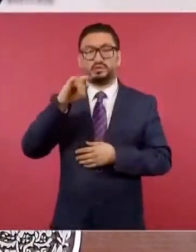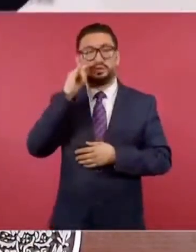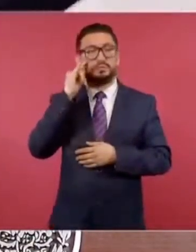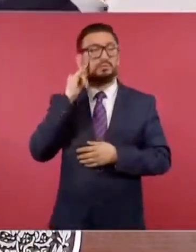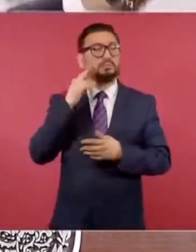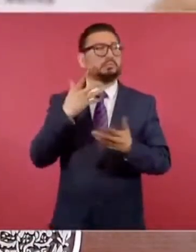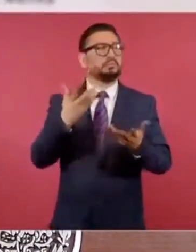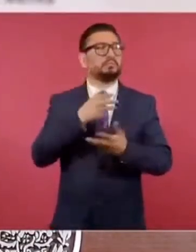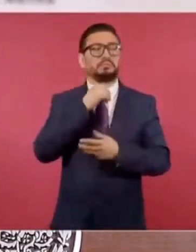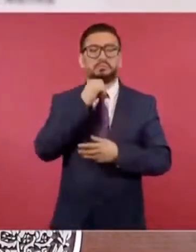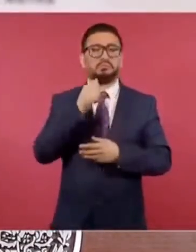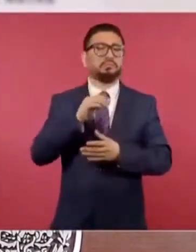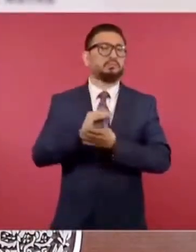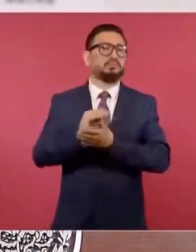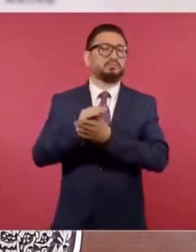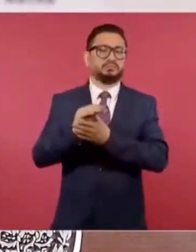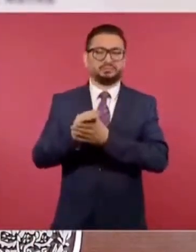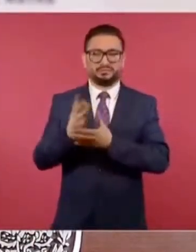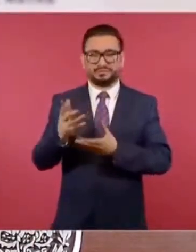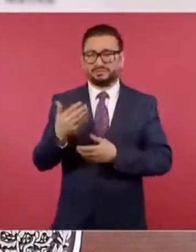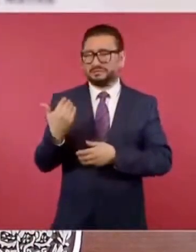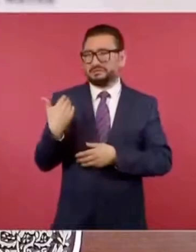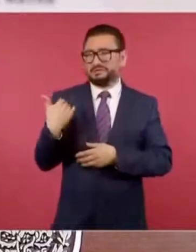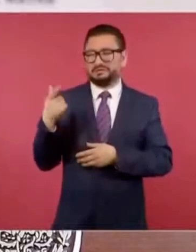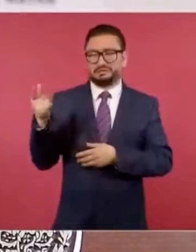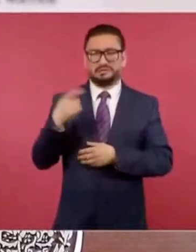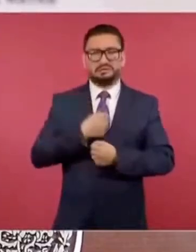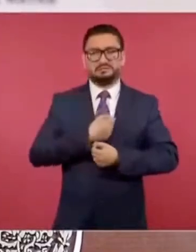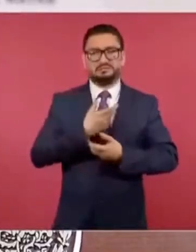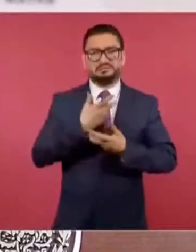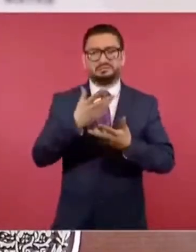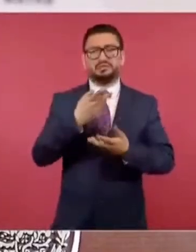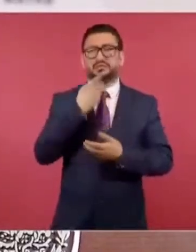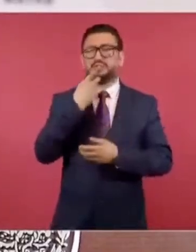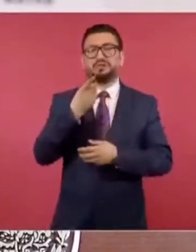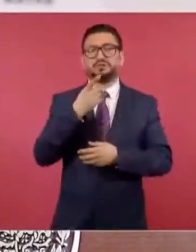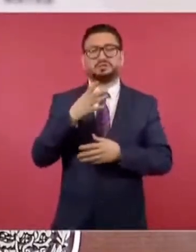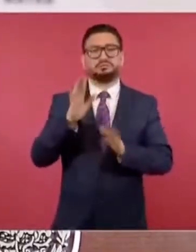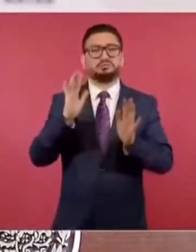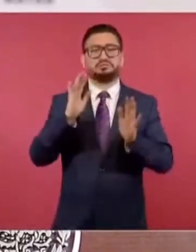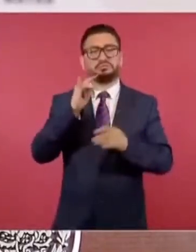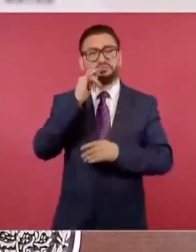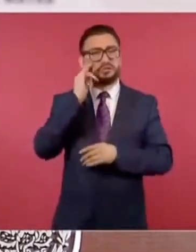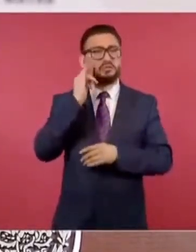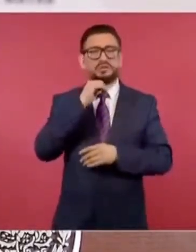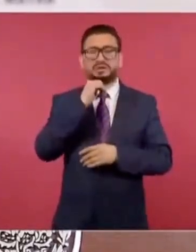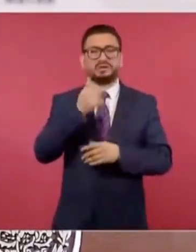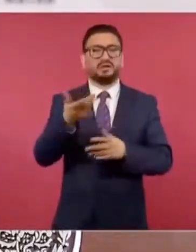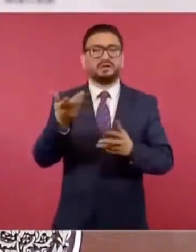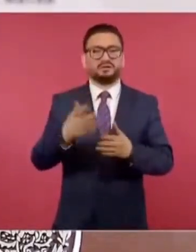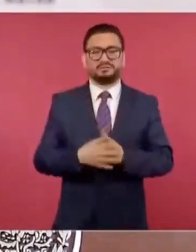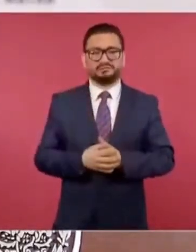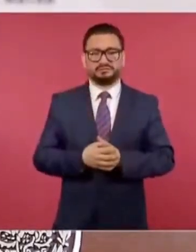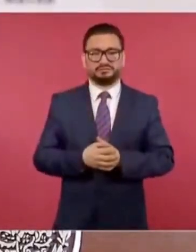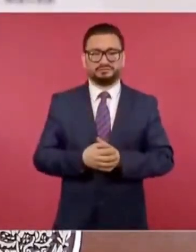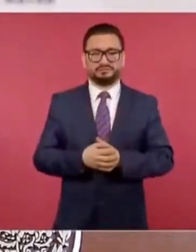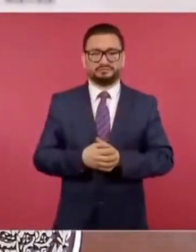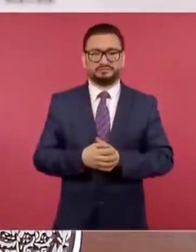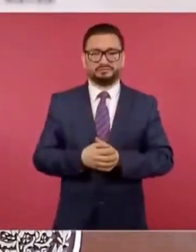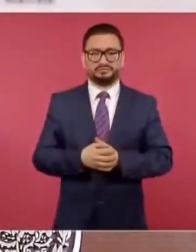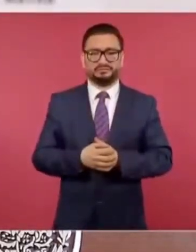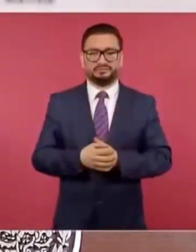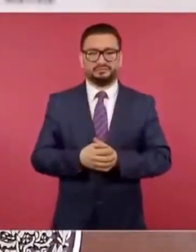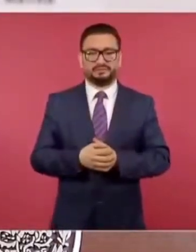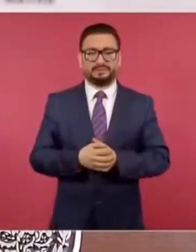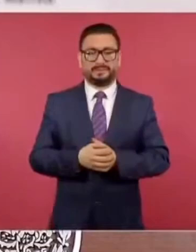nunca vio nada. Es más, hasta acaba de declarar que él no vio nada.